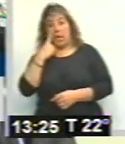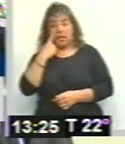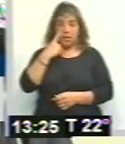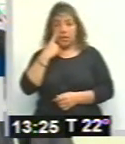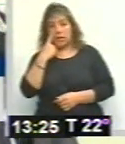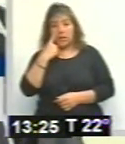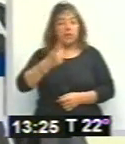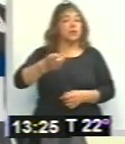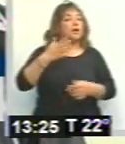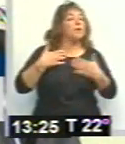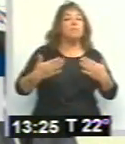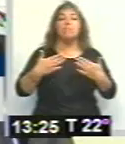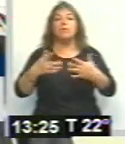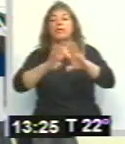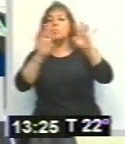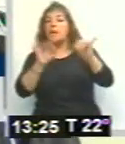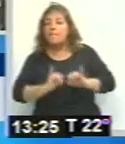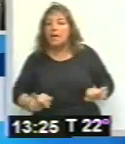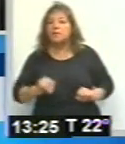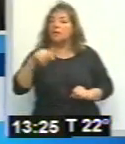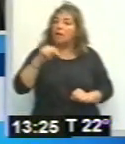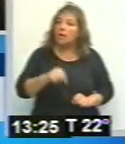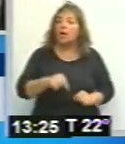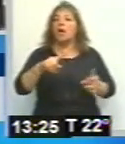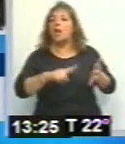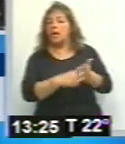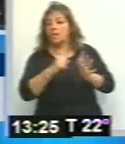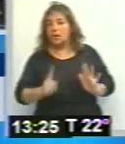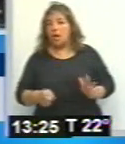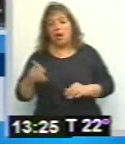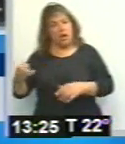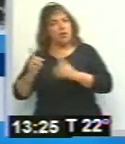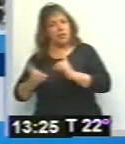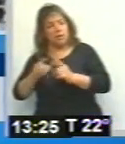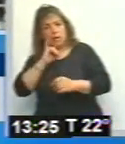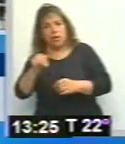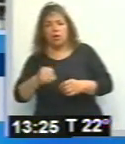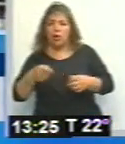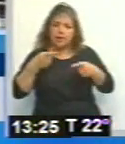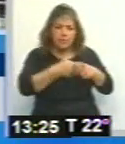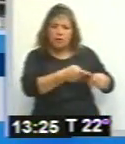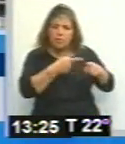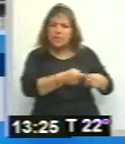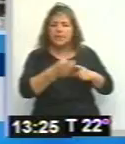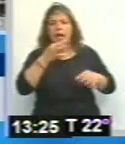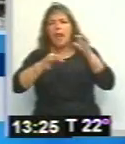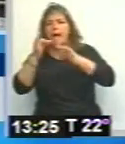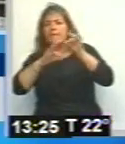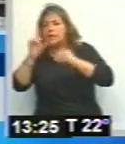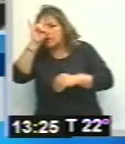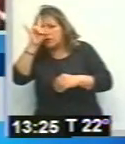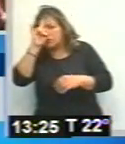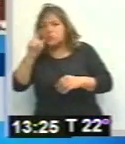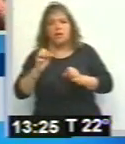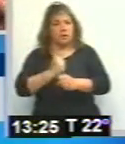encontrar la armonía en una ciudad. Él mismo lo dijo, hay que combatir el comercio ilegal, que se está trabajando hace 11 años en